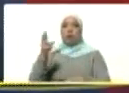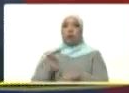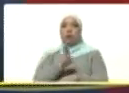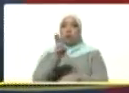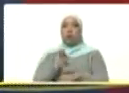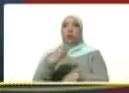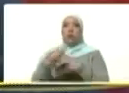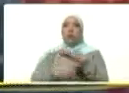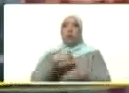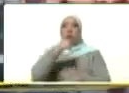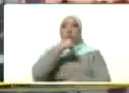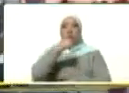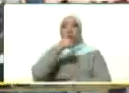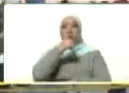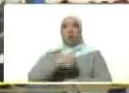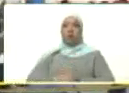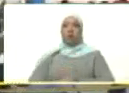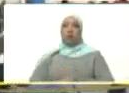palabra.